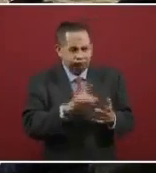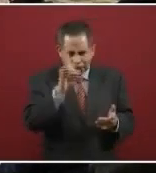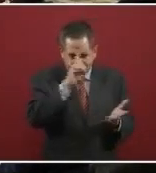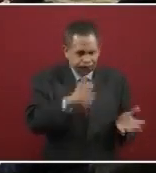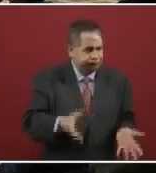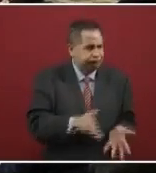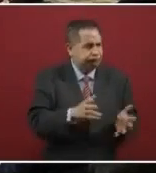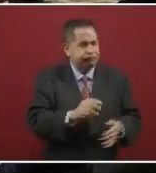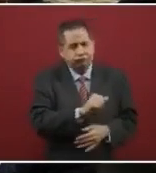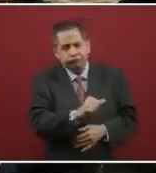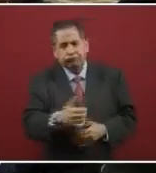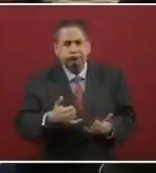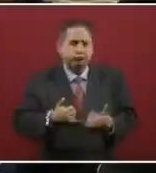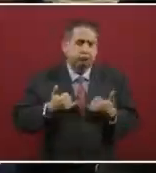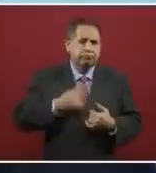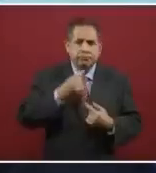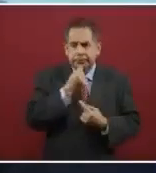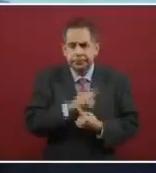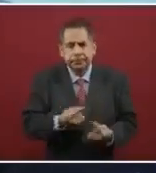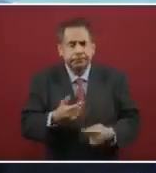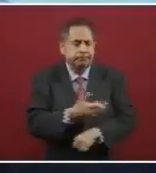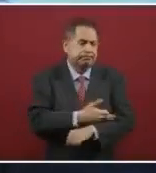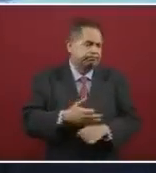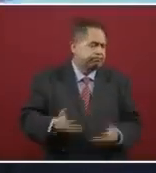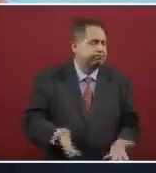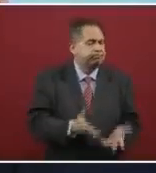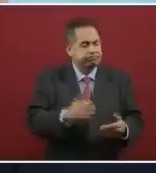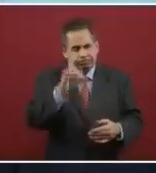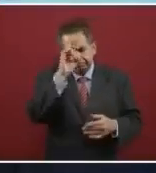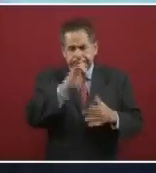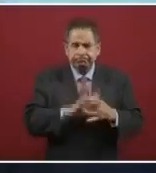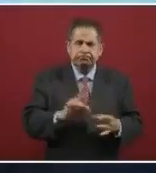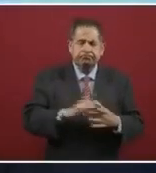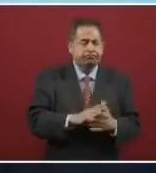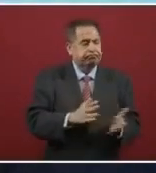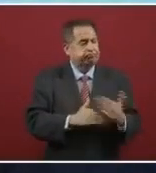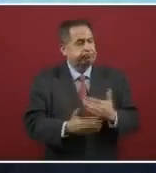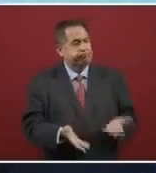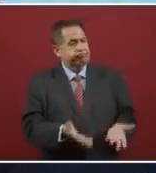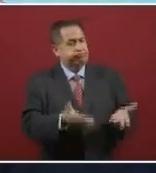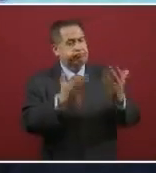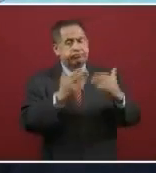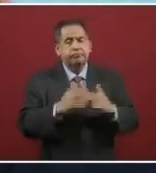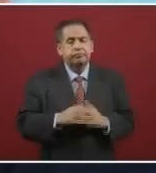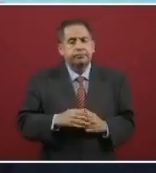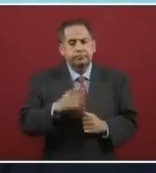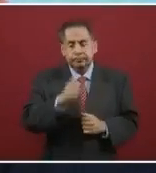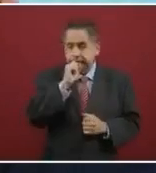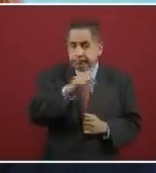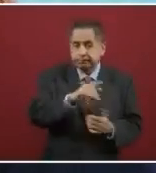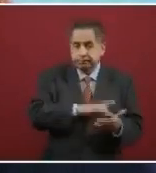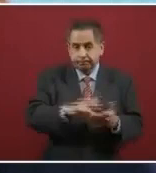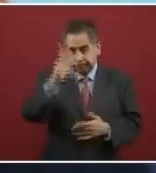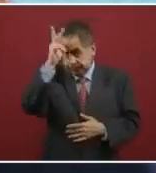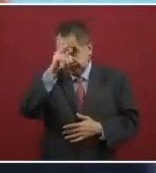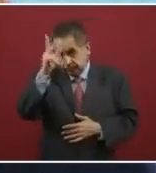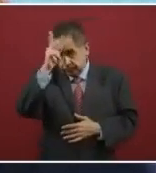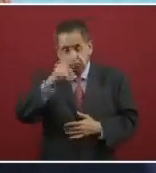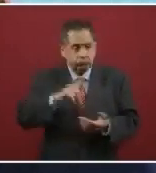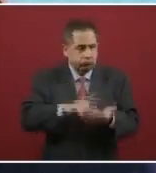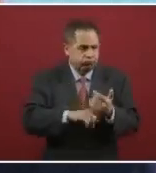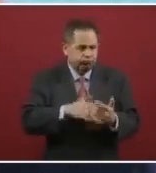niñas, niños, adolescentes y también en sus familias. Y asimismo, de manera paralela, hubo un apoyo psicológico y emocional a